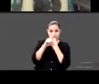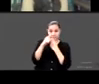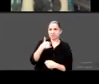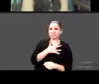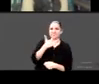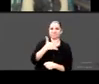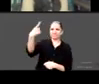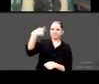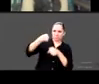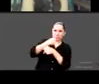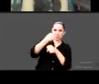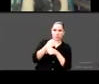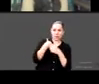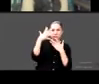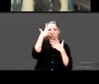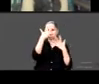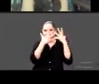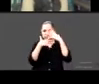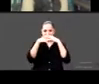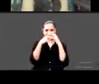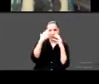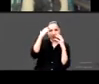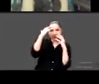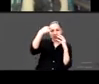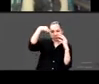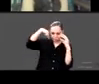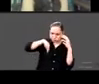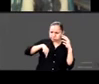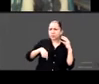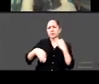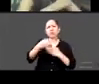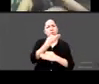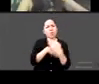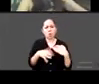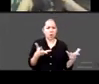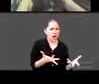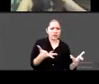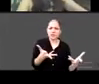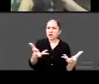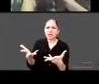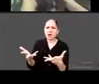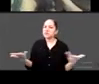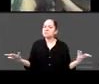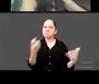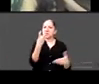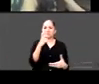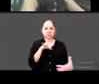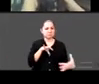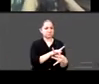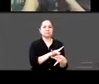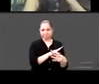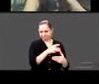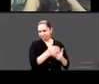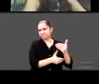a la siguiente. Entonces, el castigo corporal no solo tiene un impacto, avanzamos a la siguiente, no solo